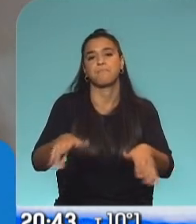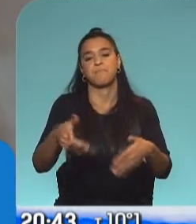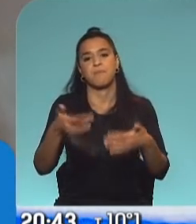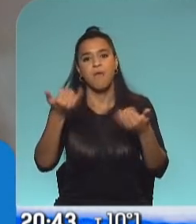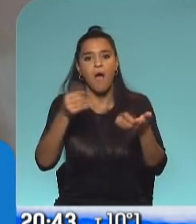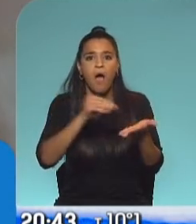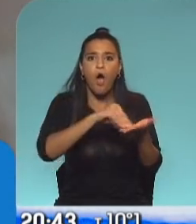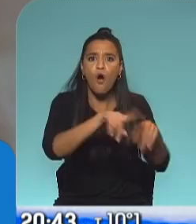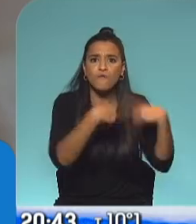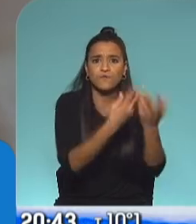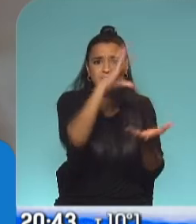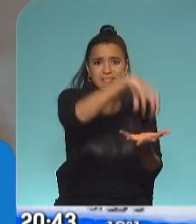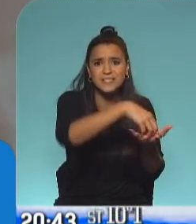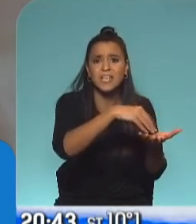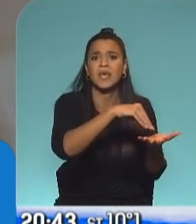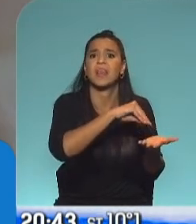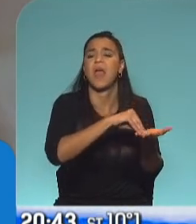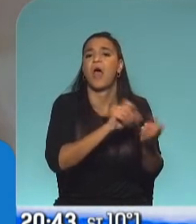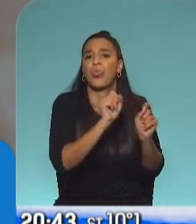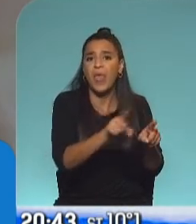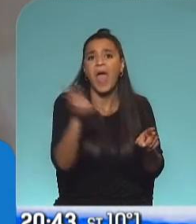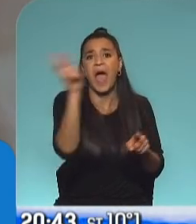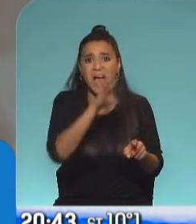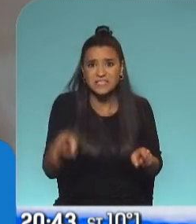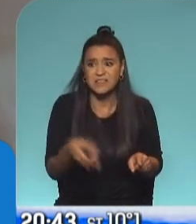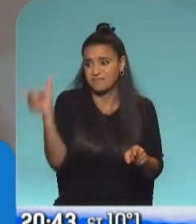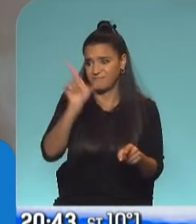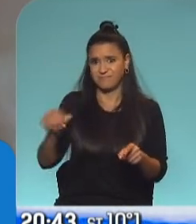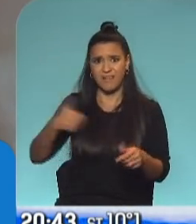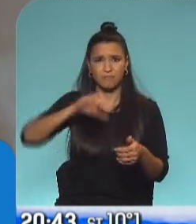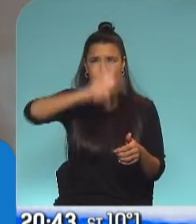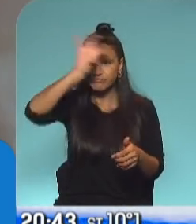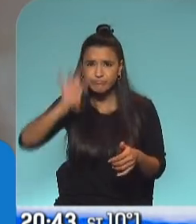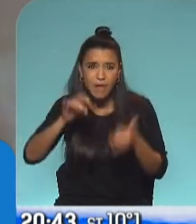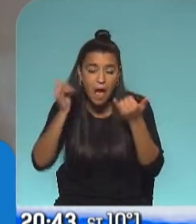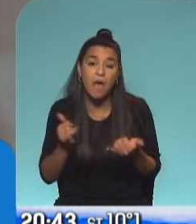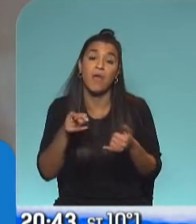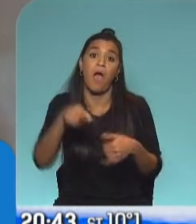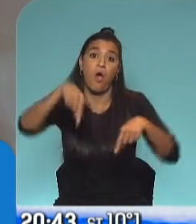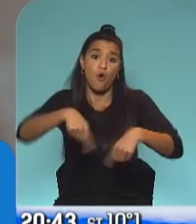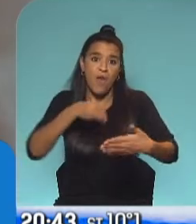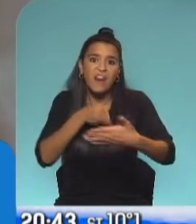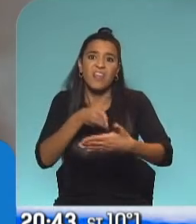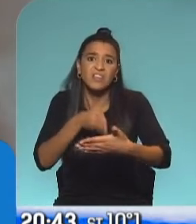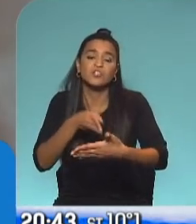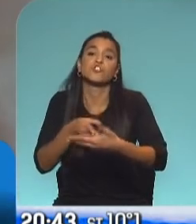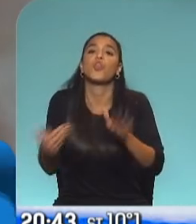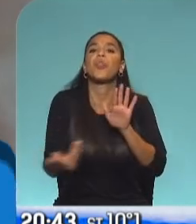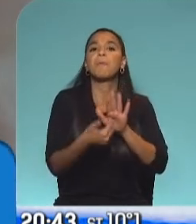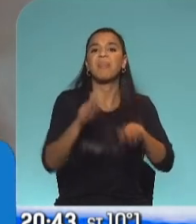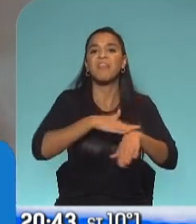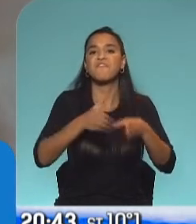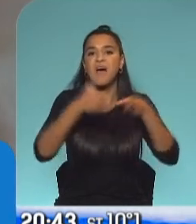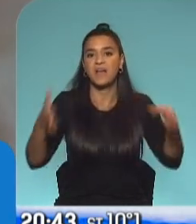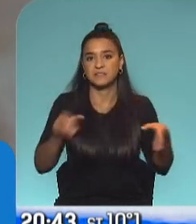hay oficinas y UDAIs de ANSES a lo largo y a lo ancho del país, tienen tal vez la restricción en función de las fases de la